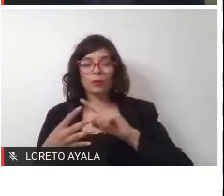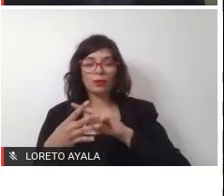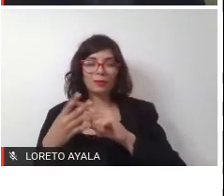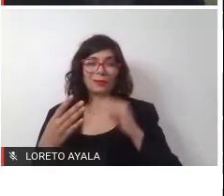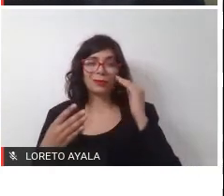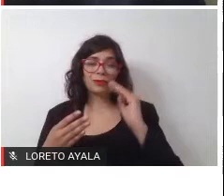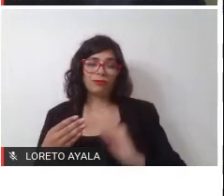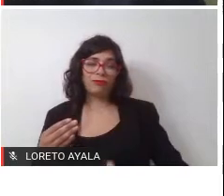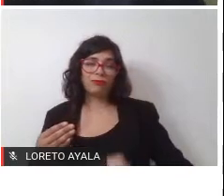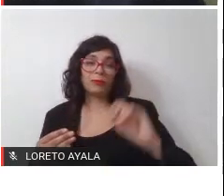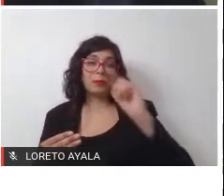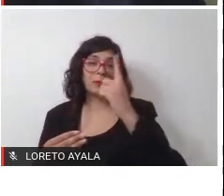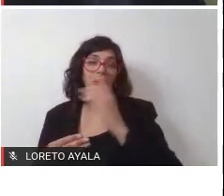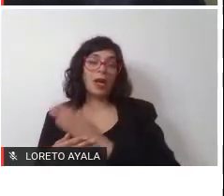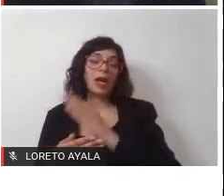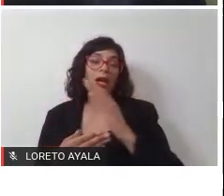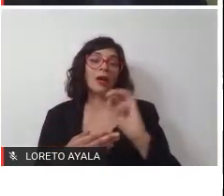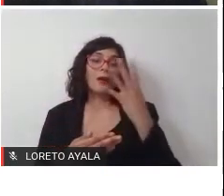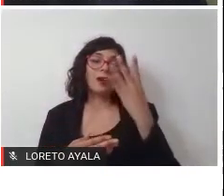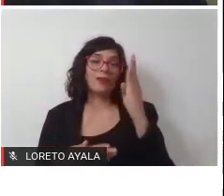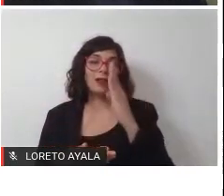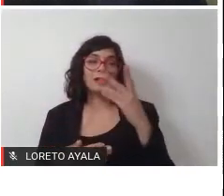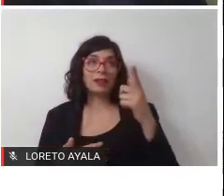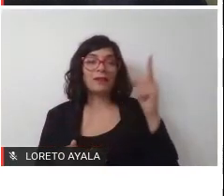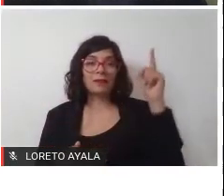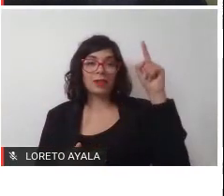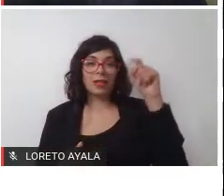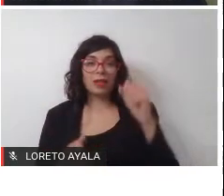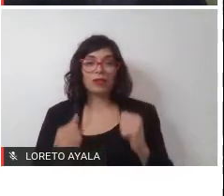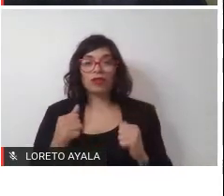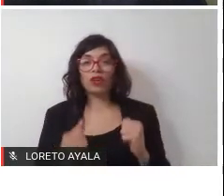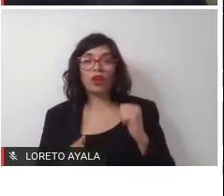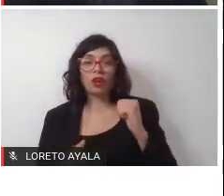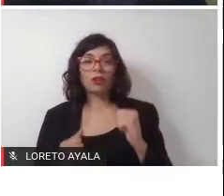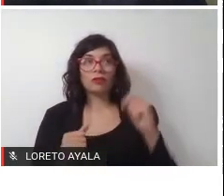primero a cuarto básico, y venían trotando.